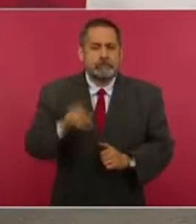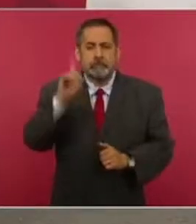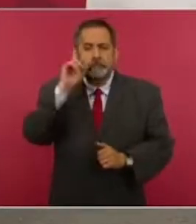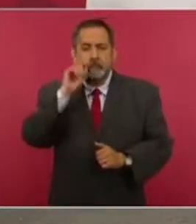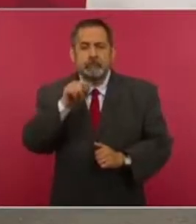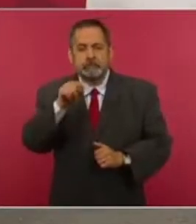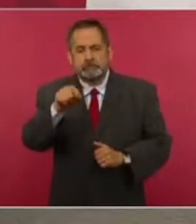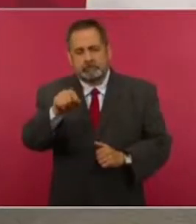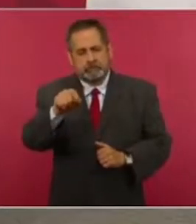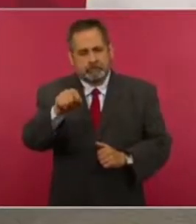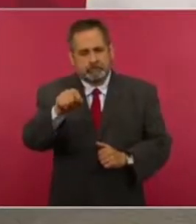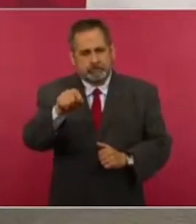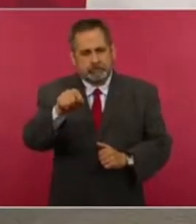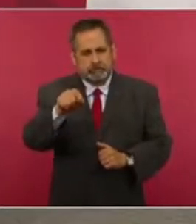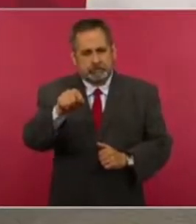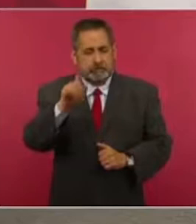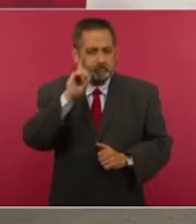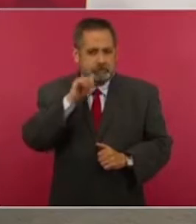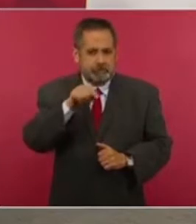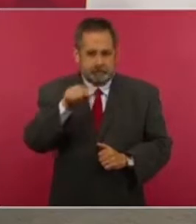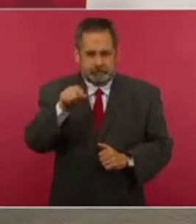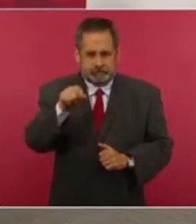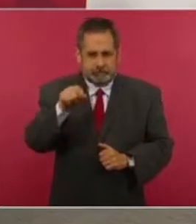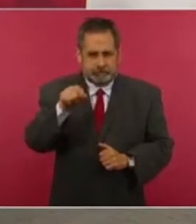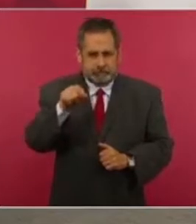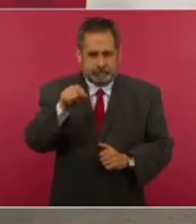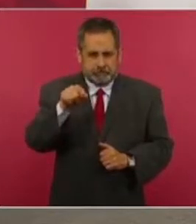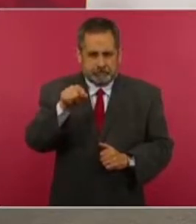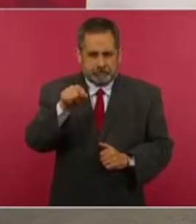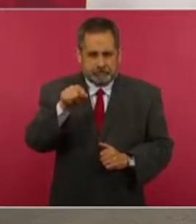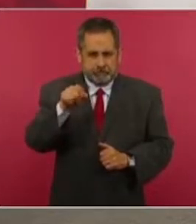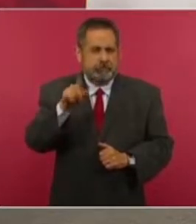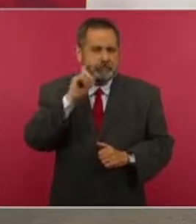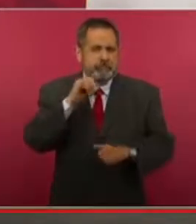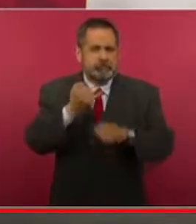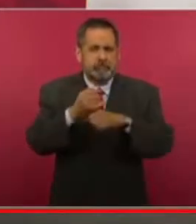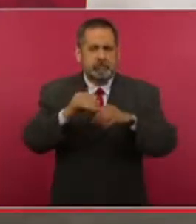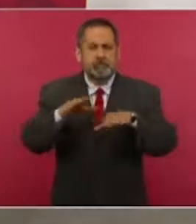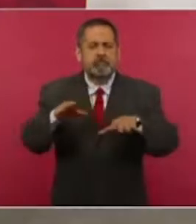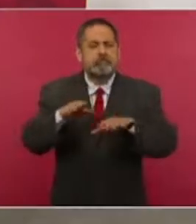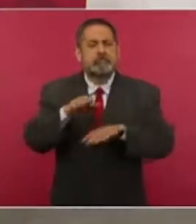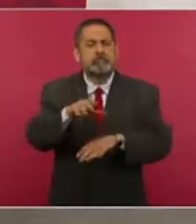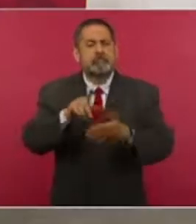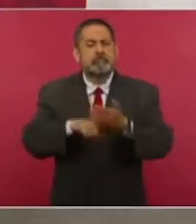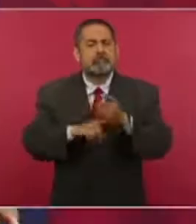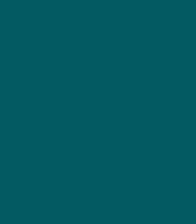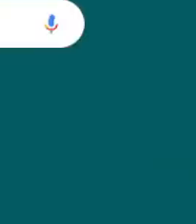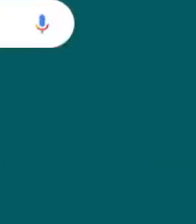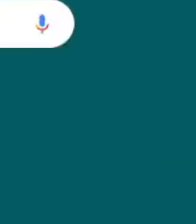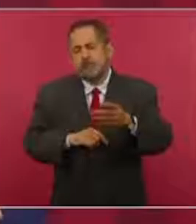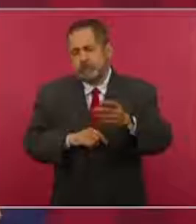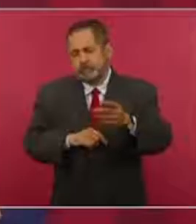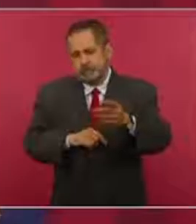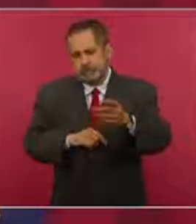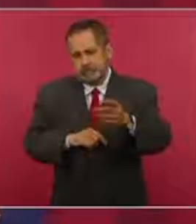mañana vamos a informar sobre